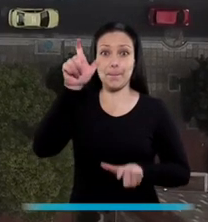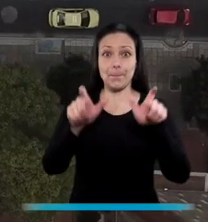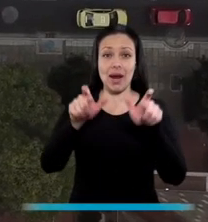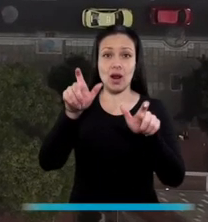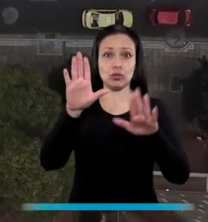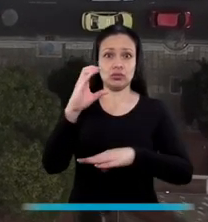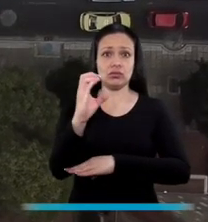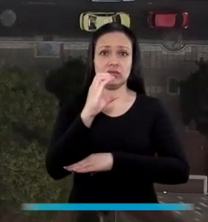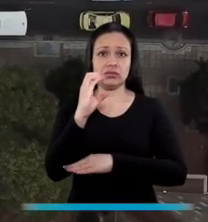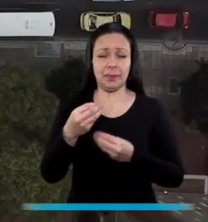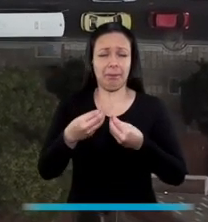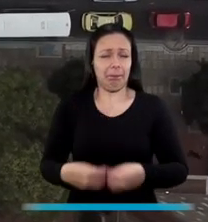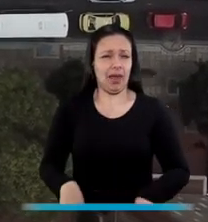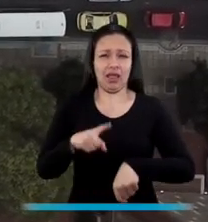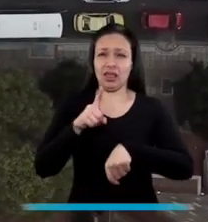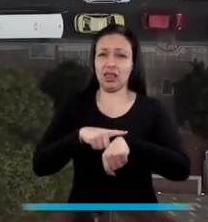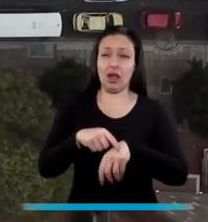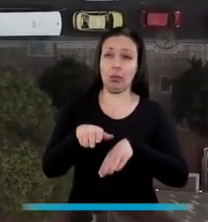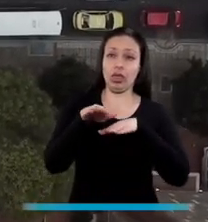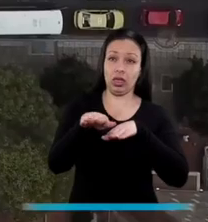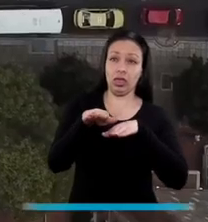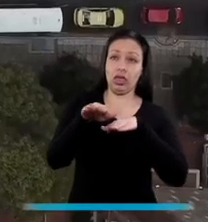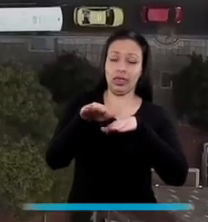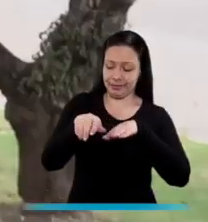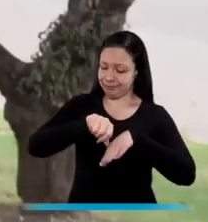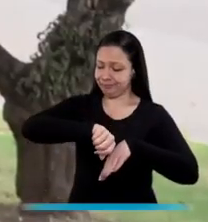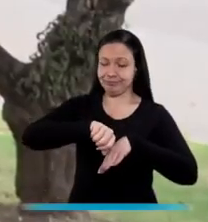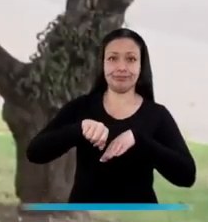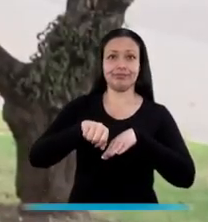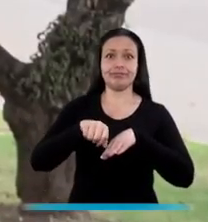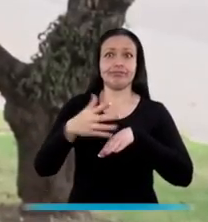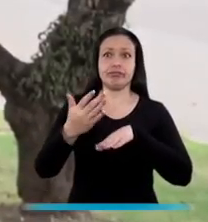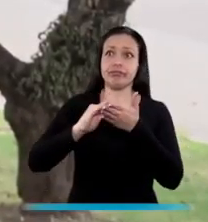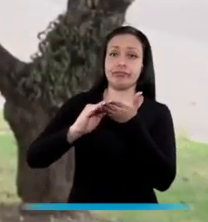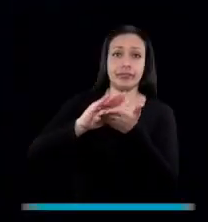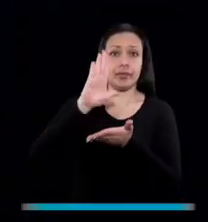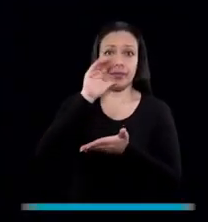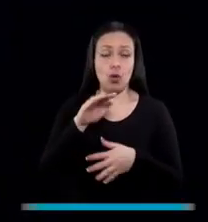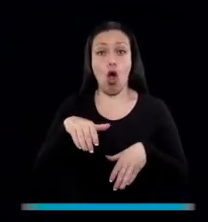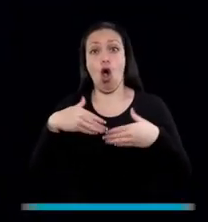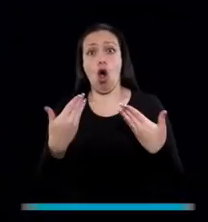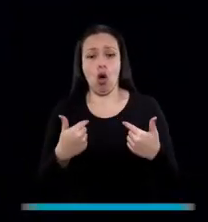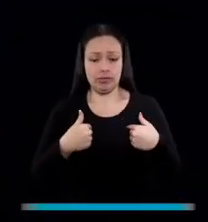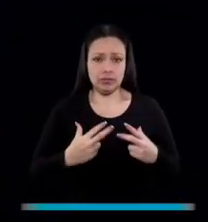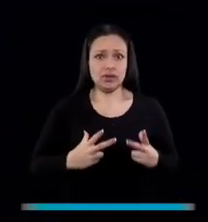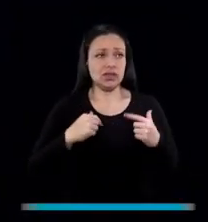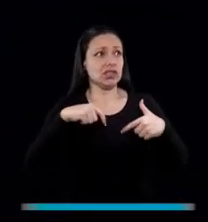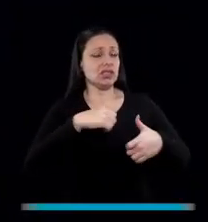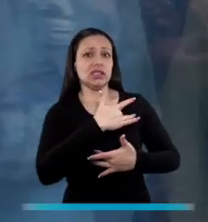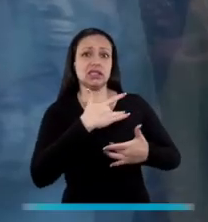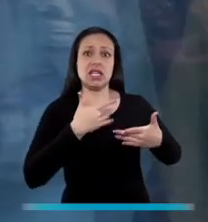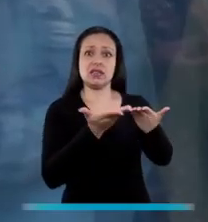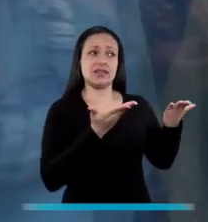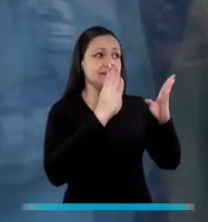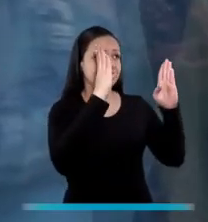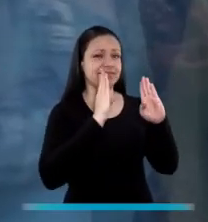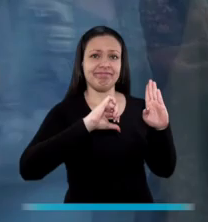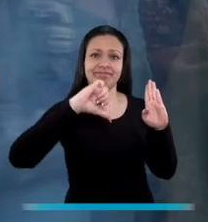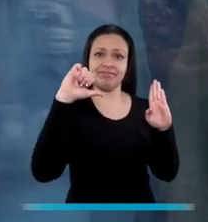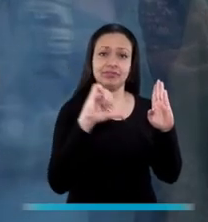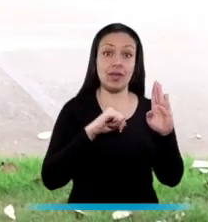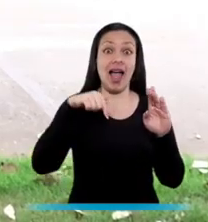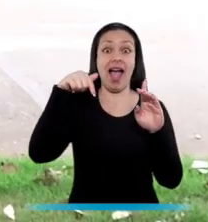Para que los ciudadanos dejen de perder valiosas horas de su vida en trancones por obras públicas que no avanzan, o incluso la misma vida por un pésimo servicio